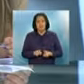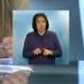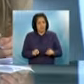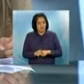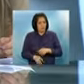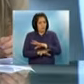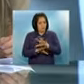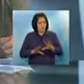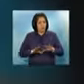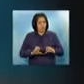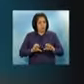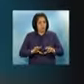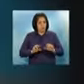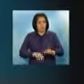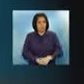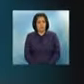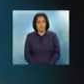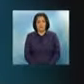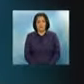de masajes.